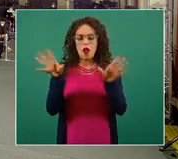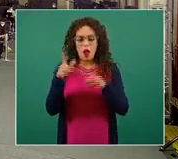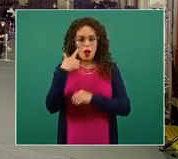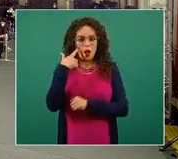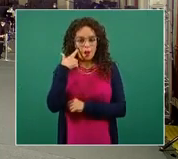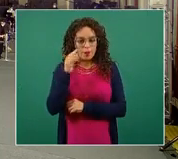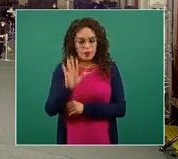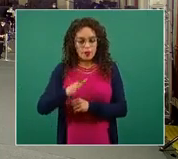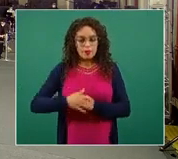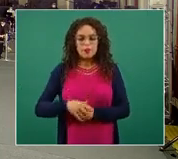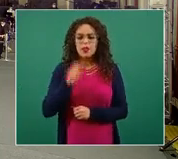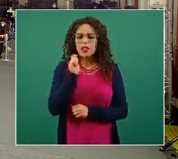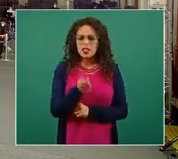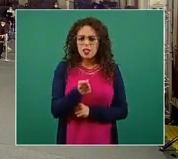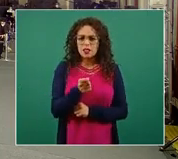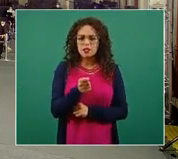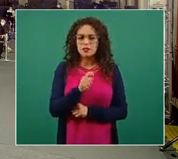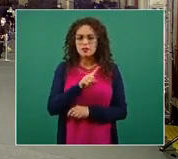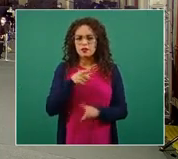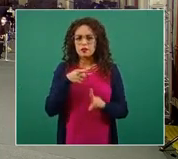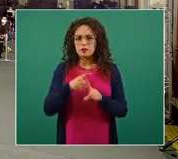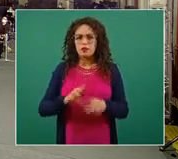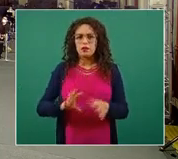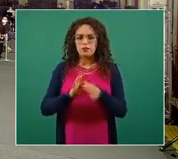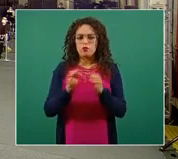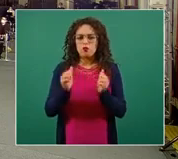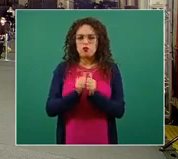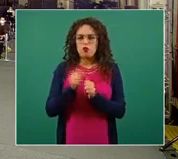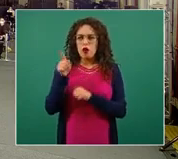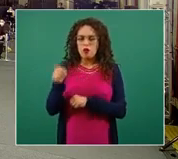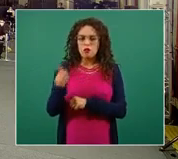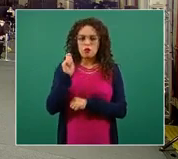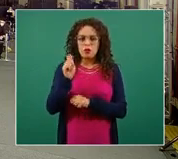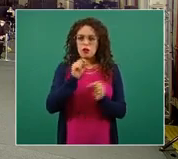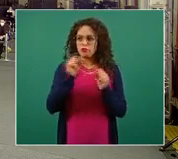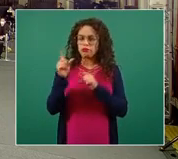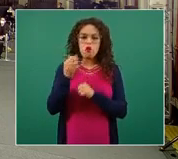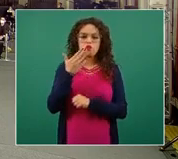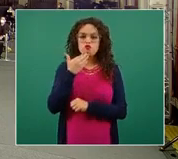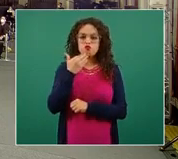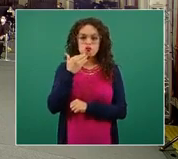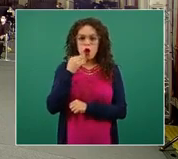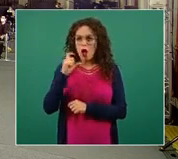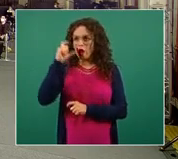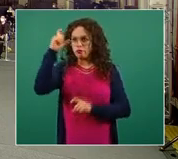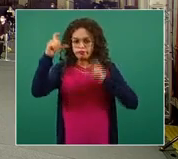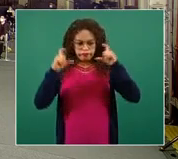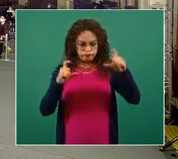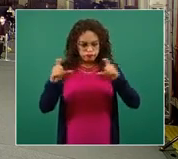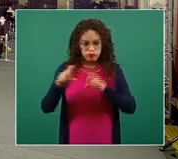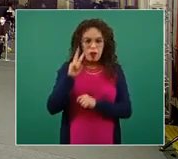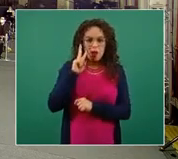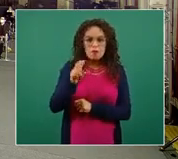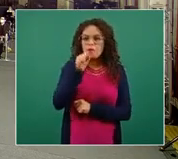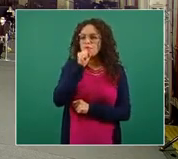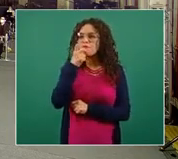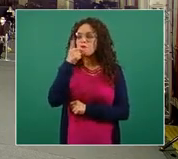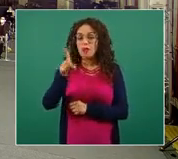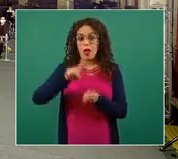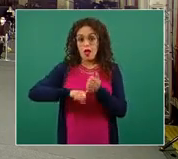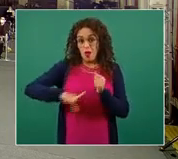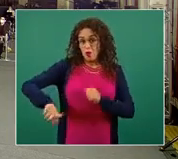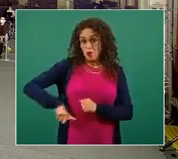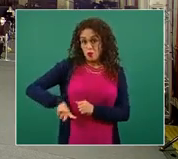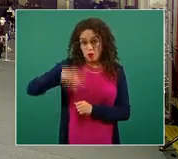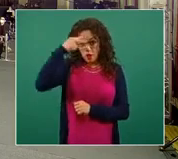la sección correspondiente a la presentación de la doctora Alpuche no tiene logotipos del Gobierno de México, puesto que el Grupo Técnico Asesor,